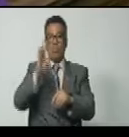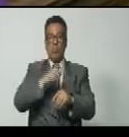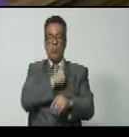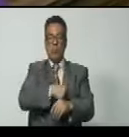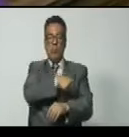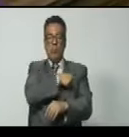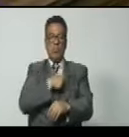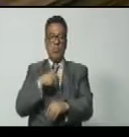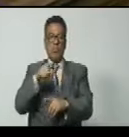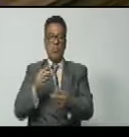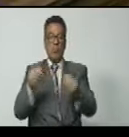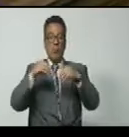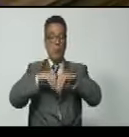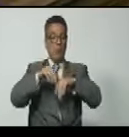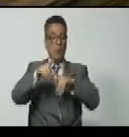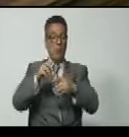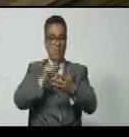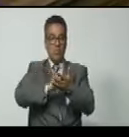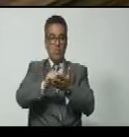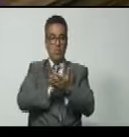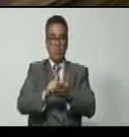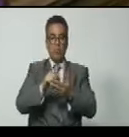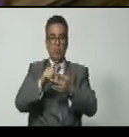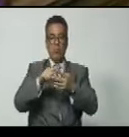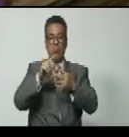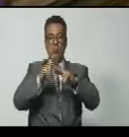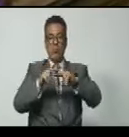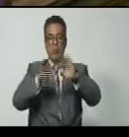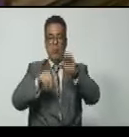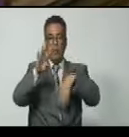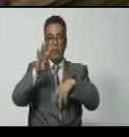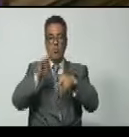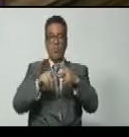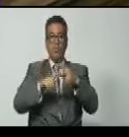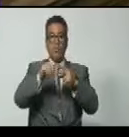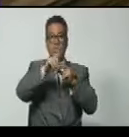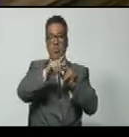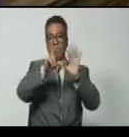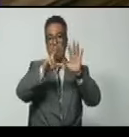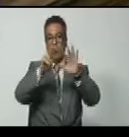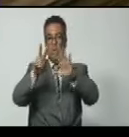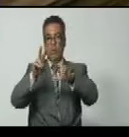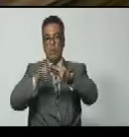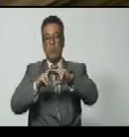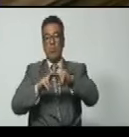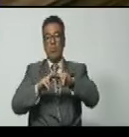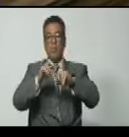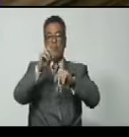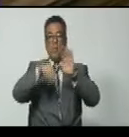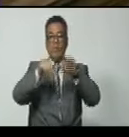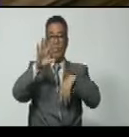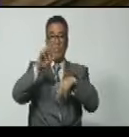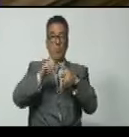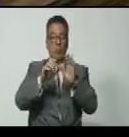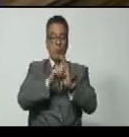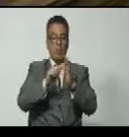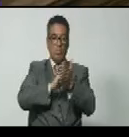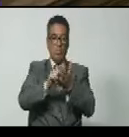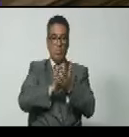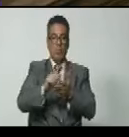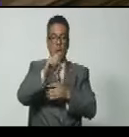Suiza. De acuerdo a lo consagrado en el numeral 14 del artículo 187 y numeral 15 del